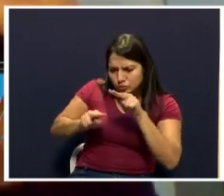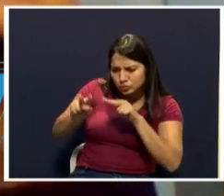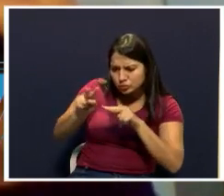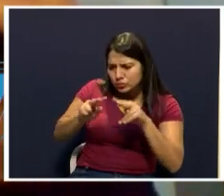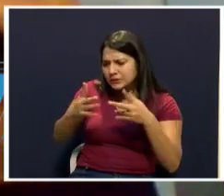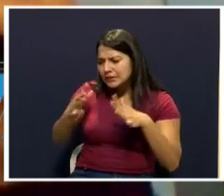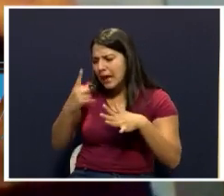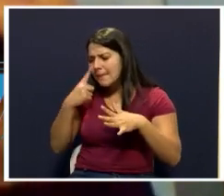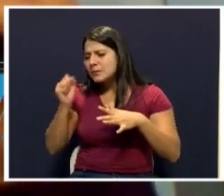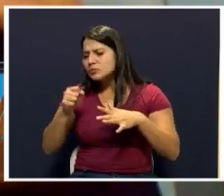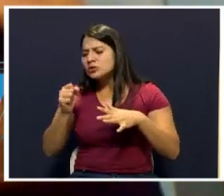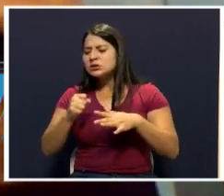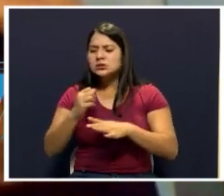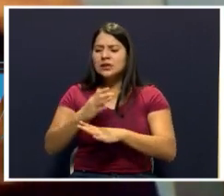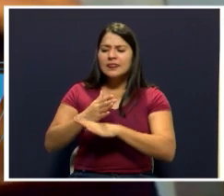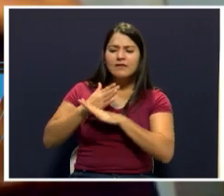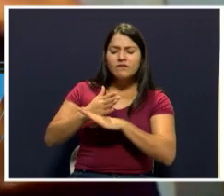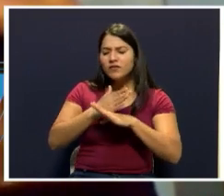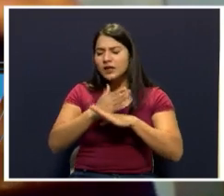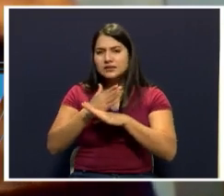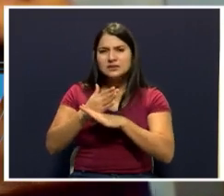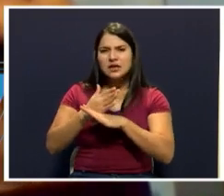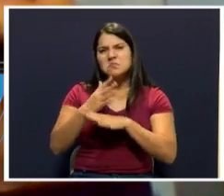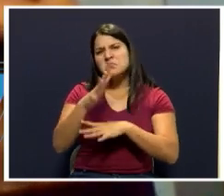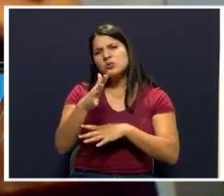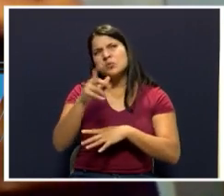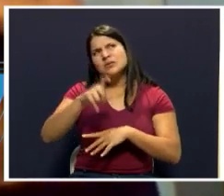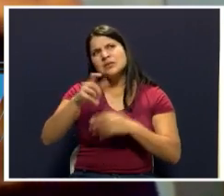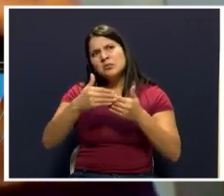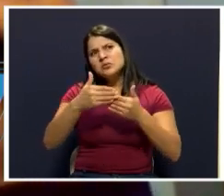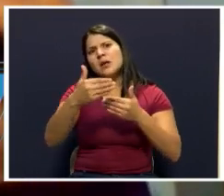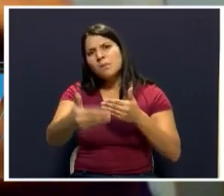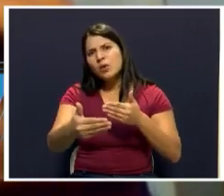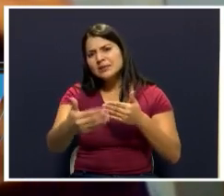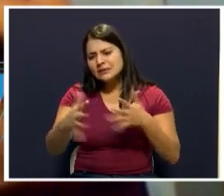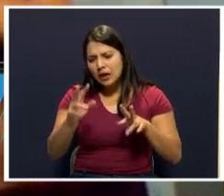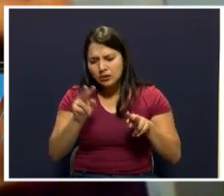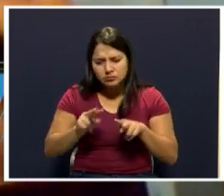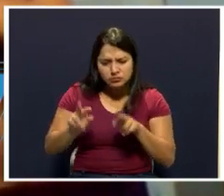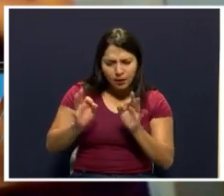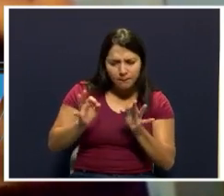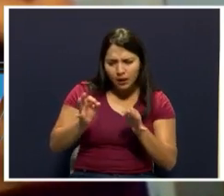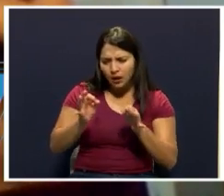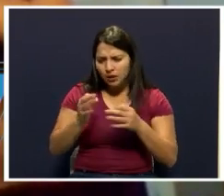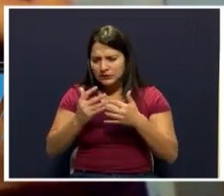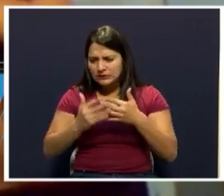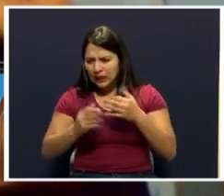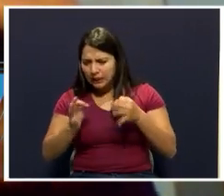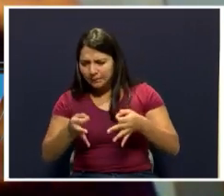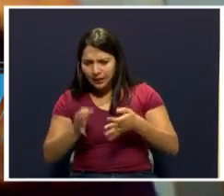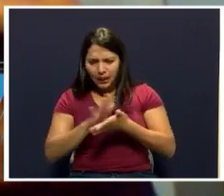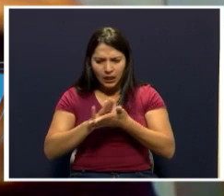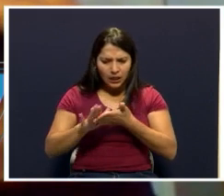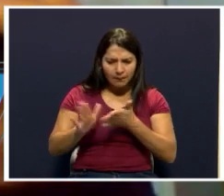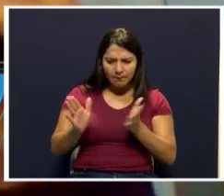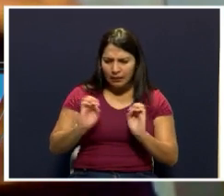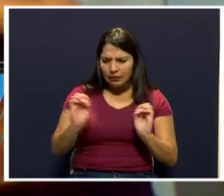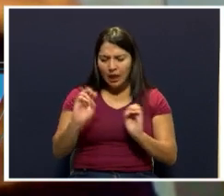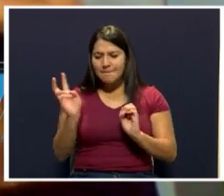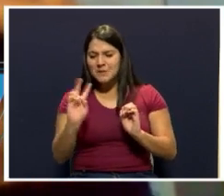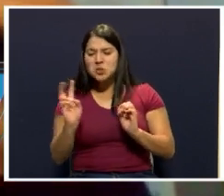fase de control de calidad en 2 semanas y media. De manera que una vez que se recibe en el instituto este plasma, en 2 semanas y